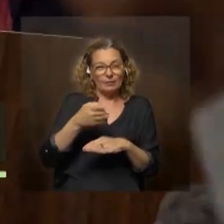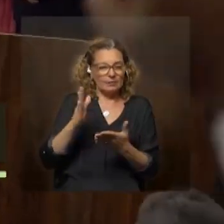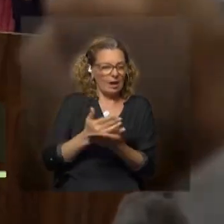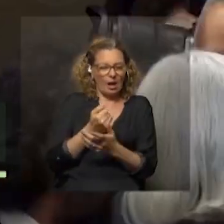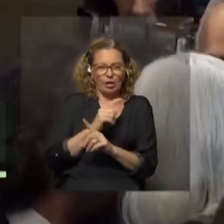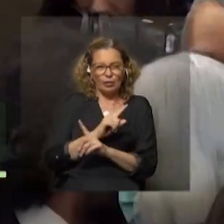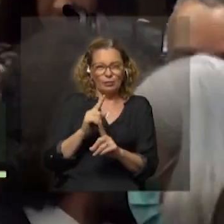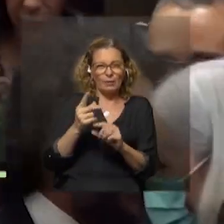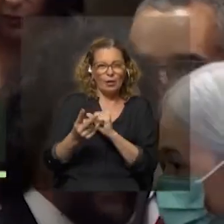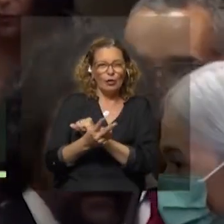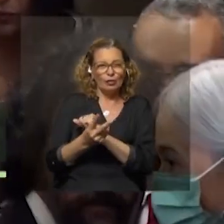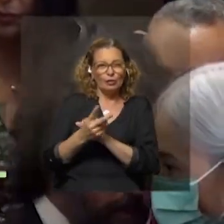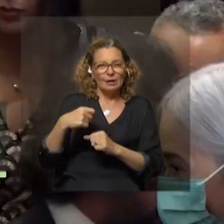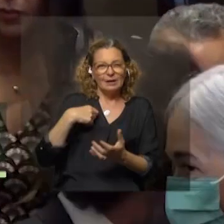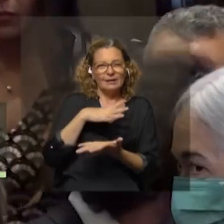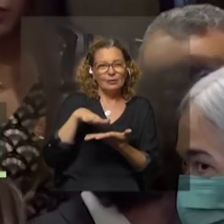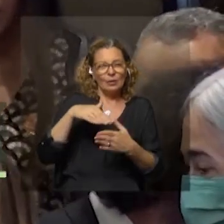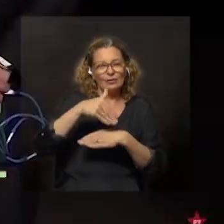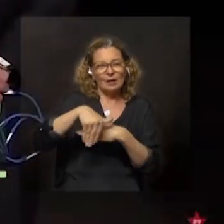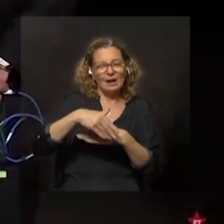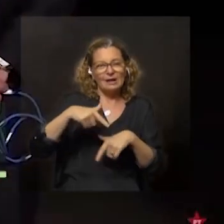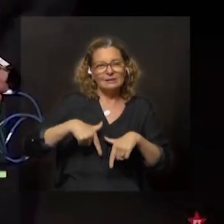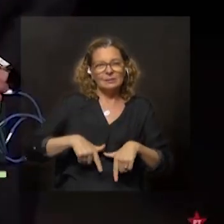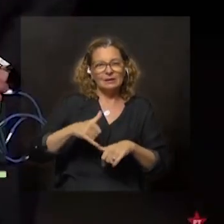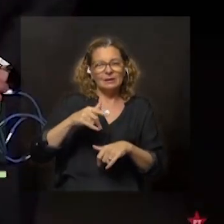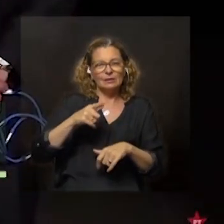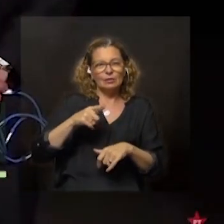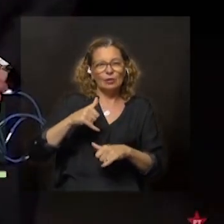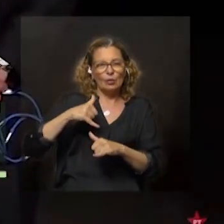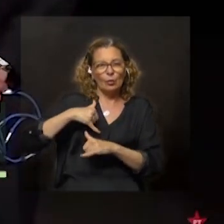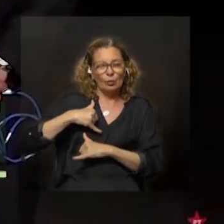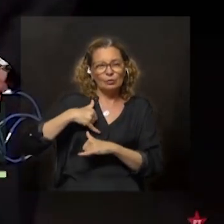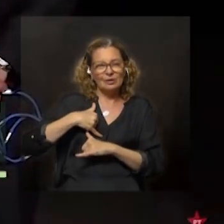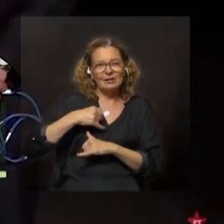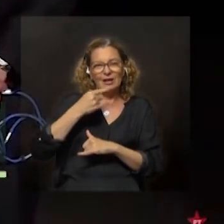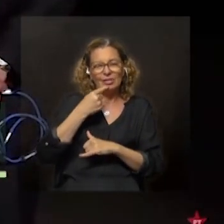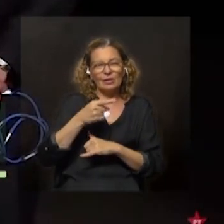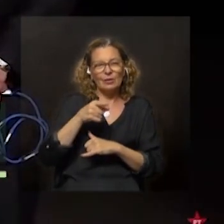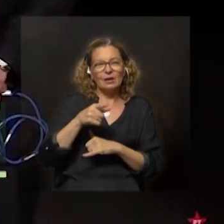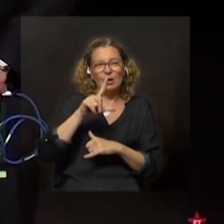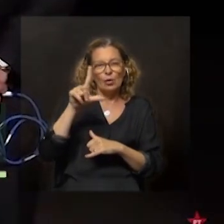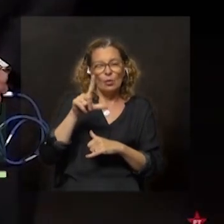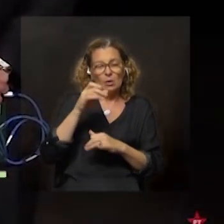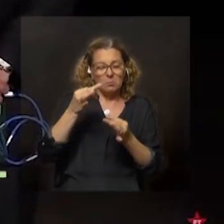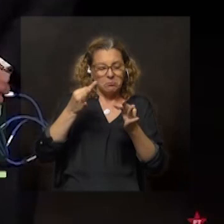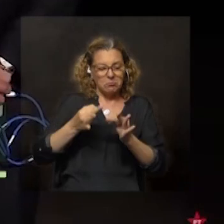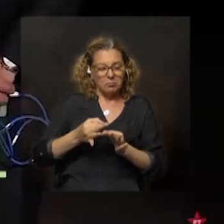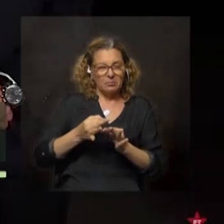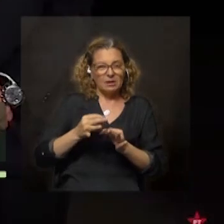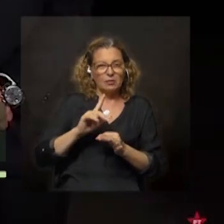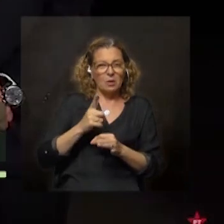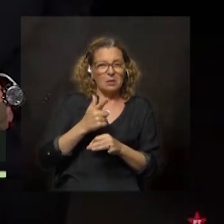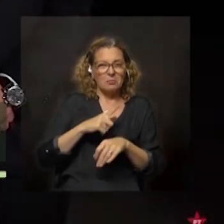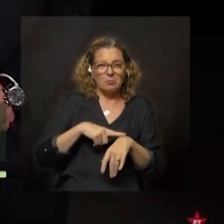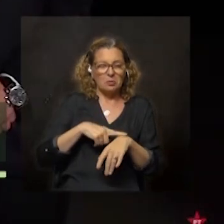tras controlar la situación en las calles y el ministro de Justicia entrante y Flavio Tino garantizó que Lula Está seguro y en ningún momento